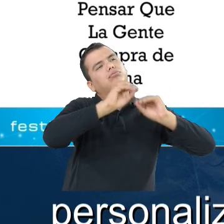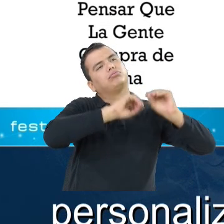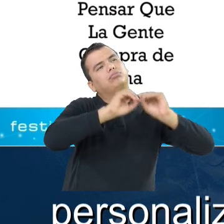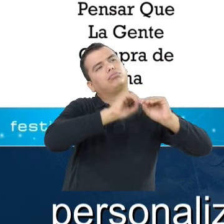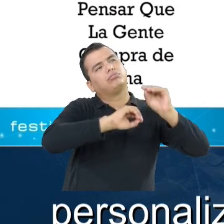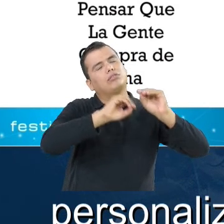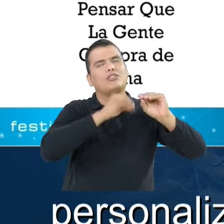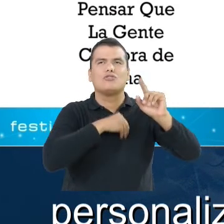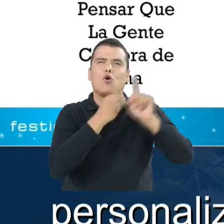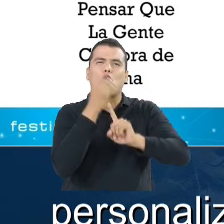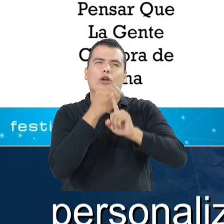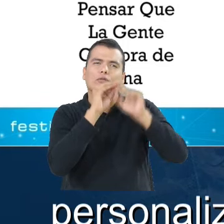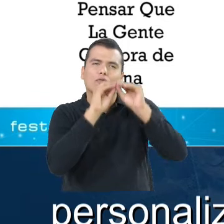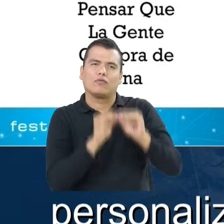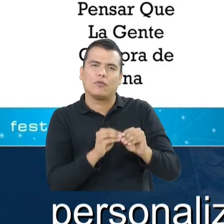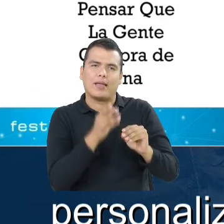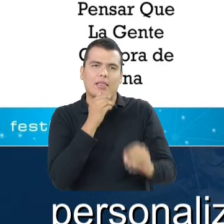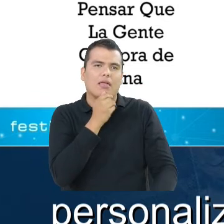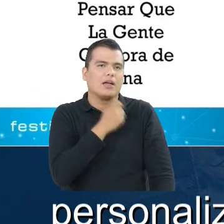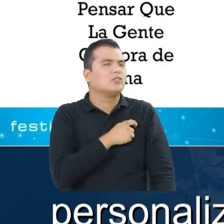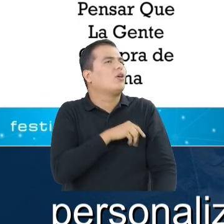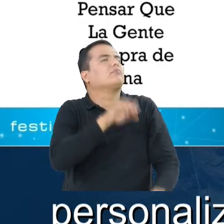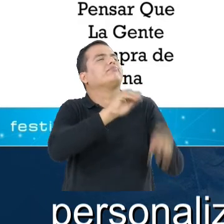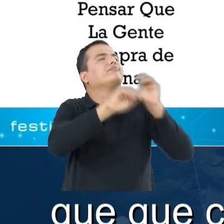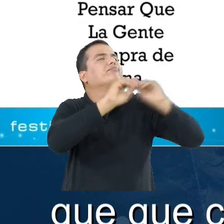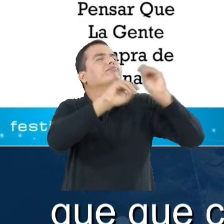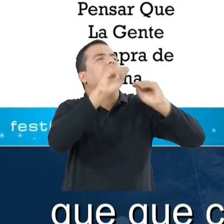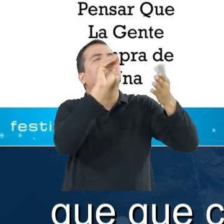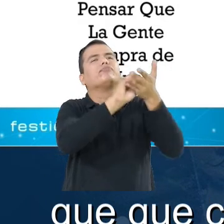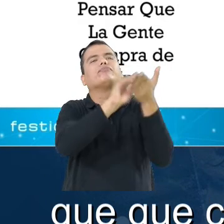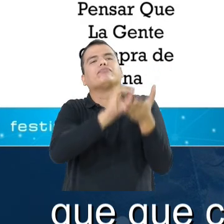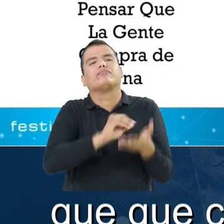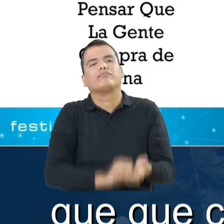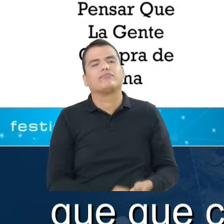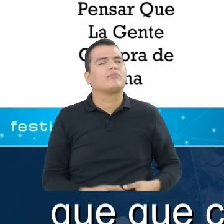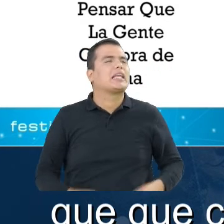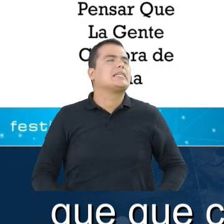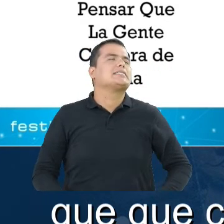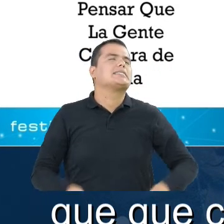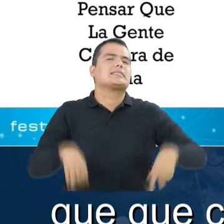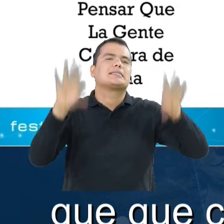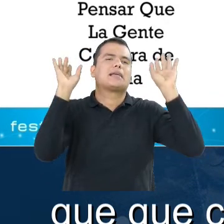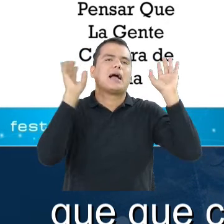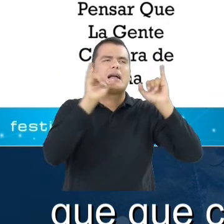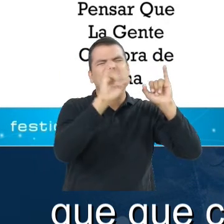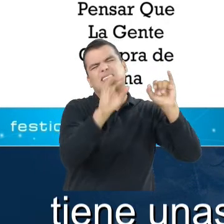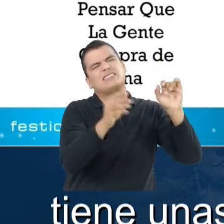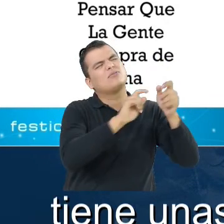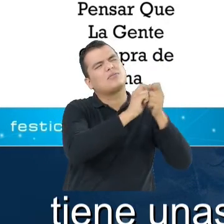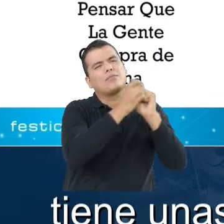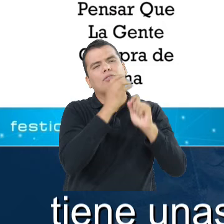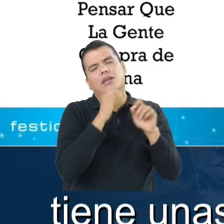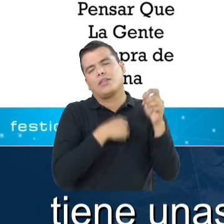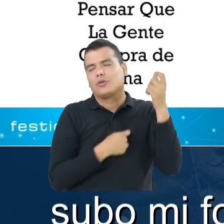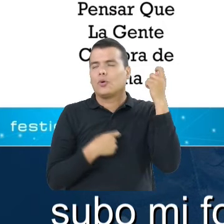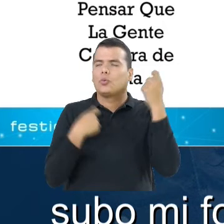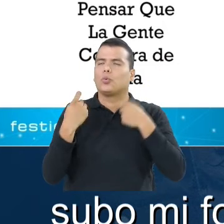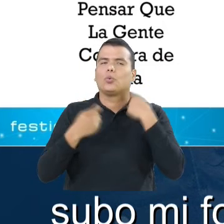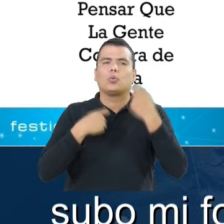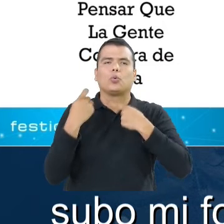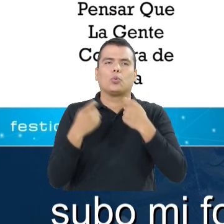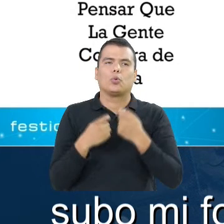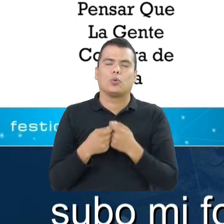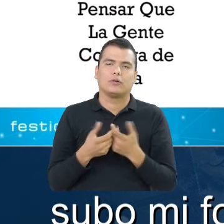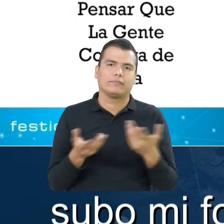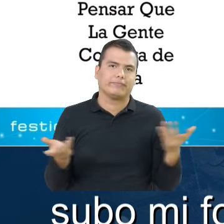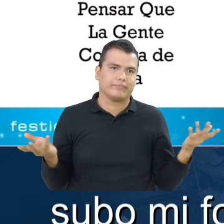plataforma ya tiene unas plantillas en que yo solamente subo mi foto, una descripción del producto y listo, ya está, voy a vender. Pues no, muchachos, por